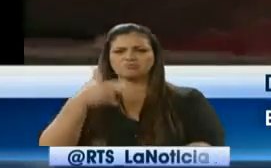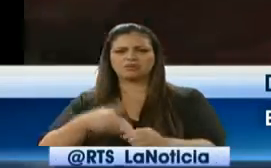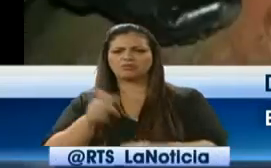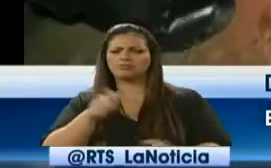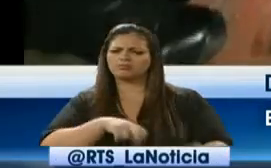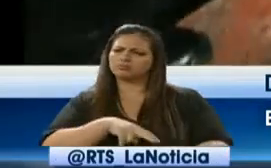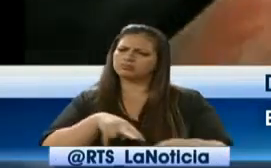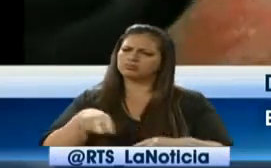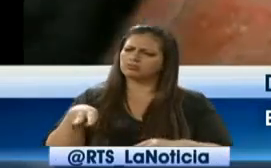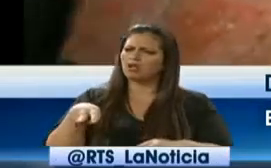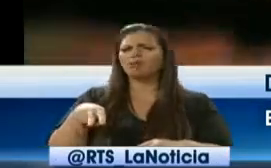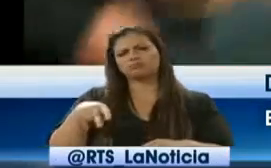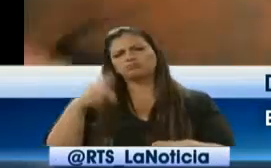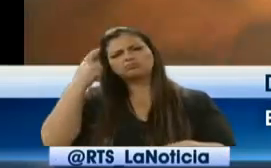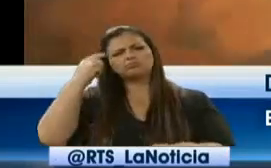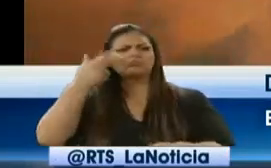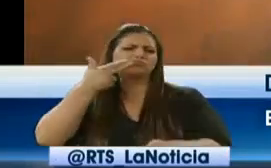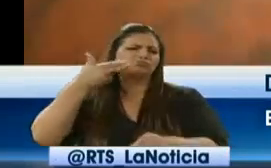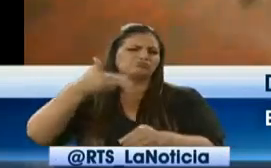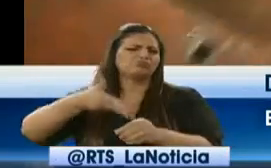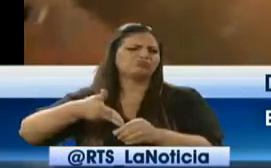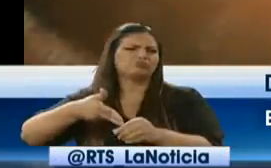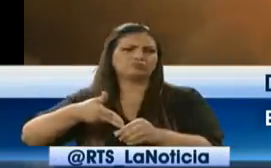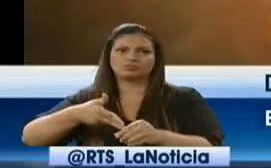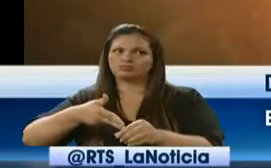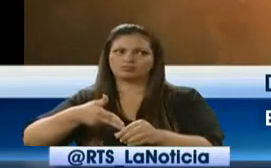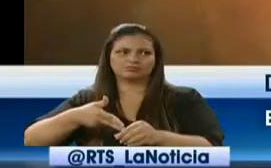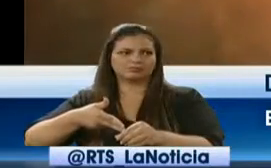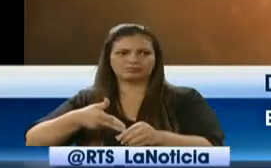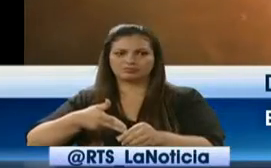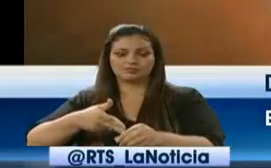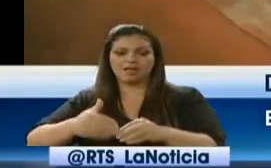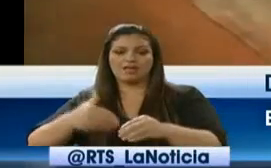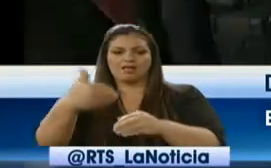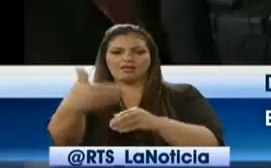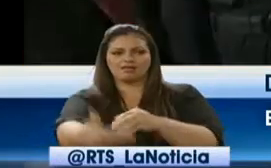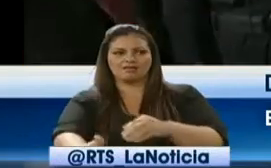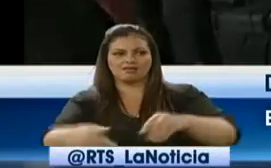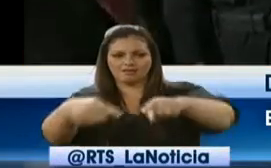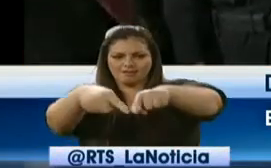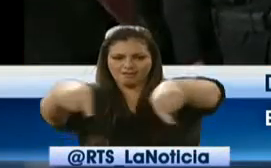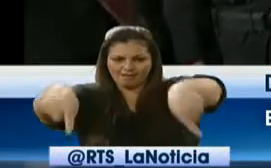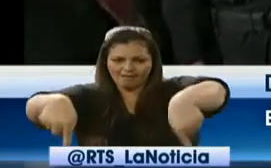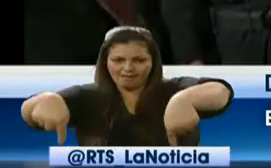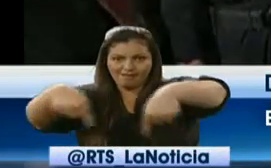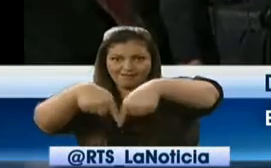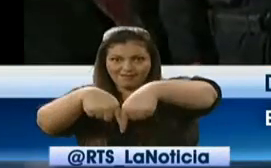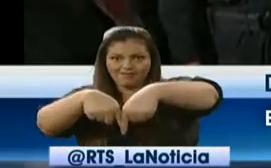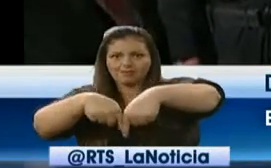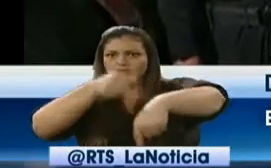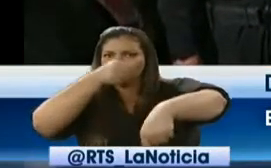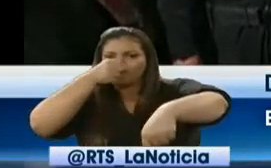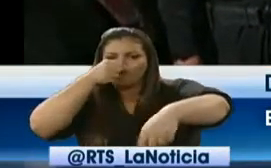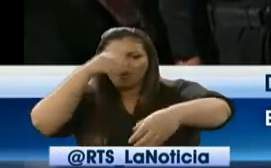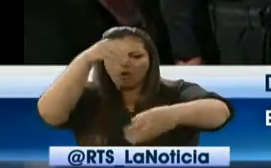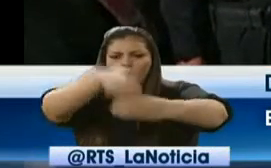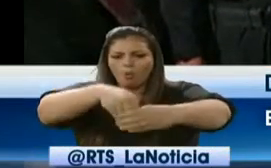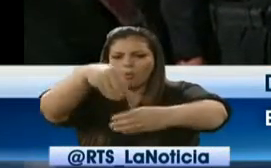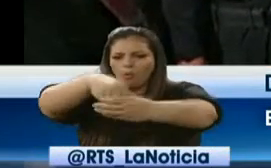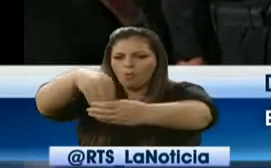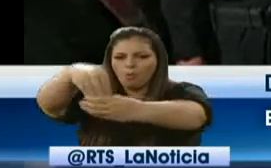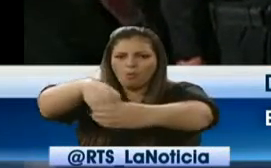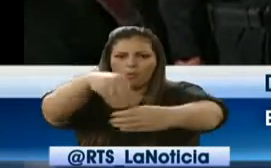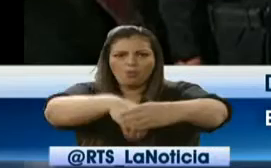desapercibido, pero tiene un acople especial en la parte delantera que queda muy independiente de los compartimentos que